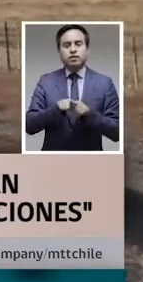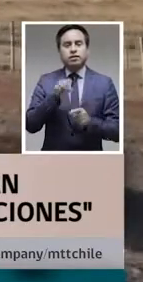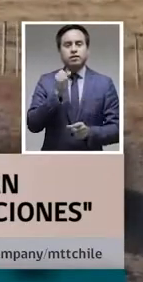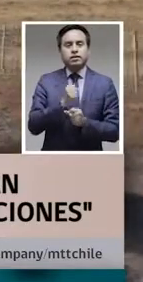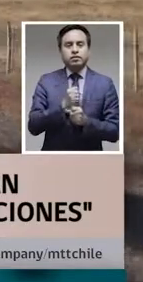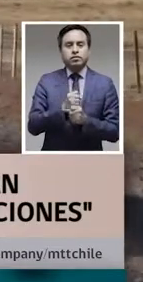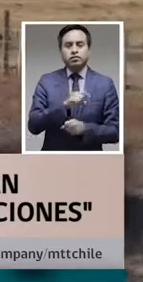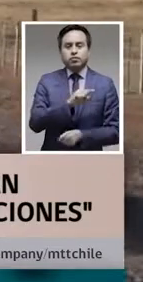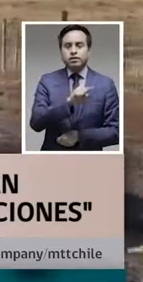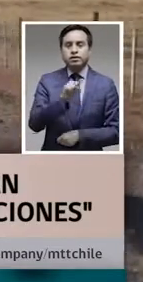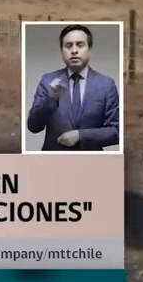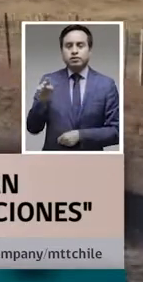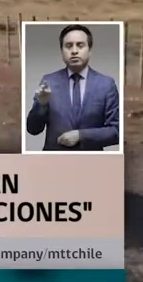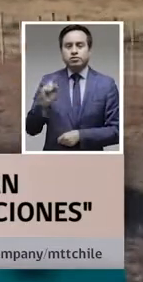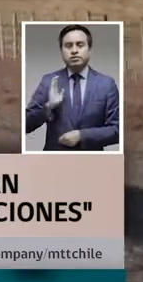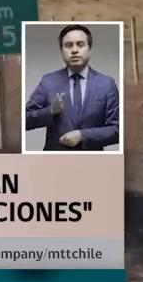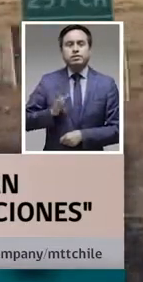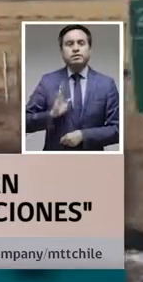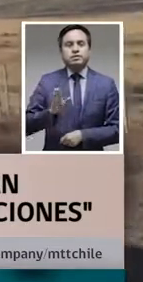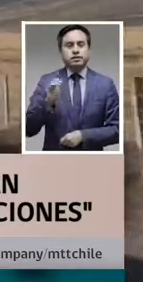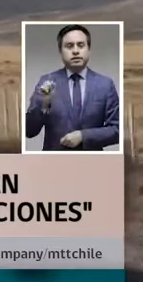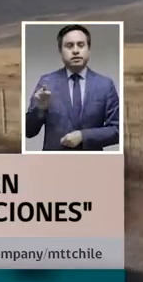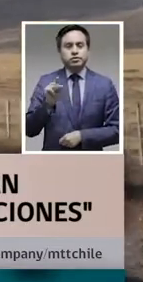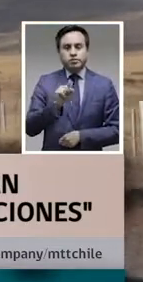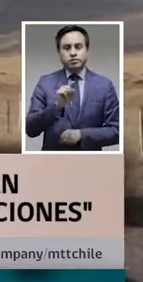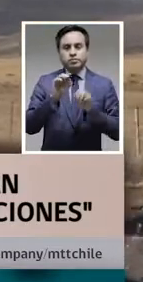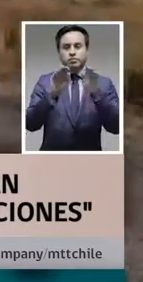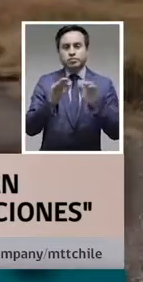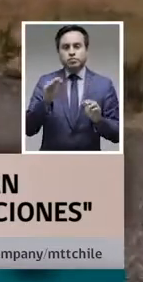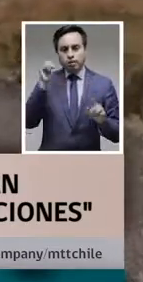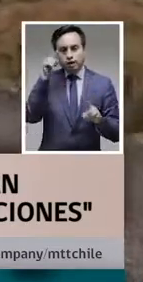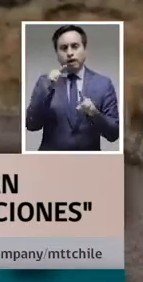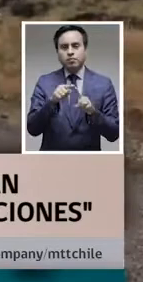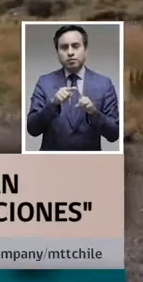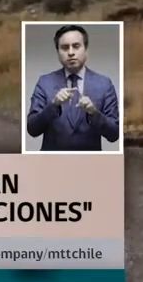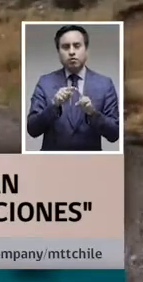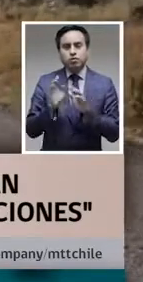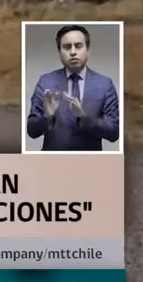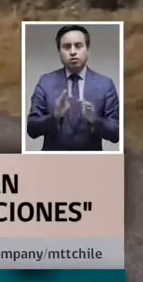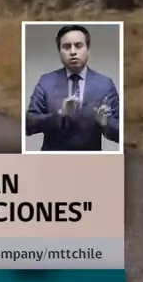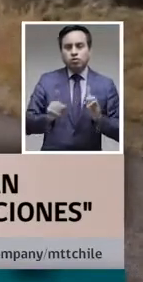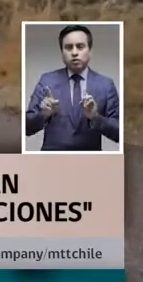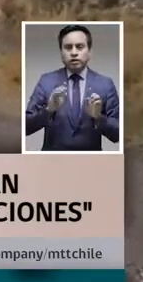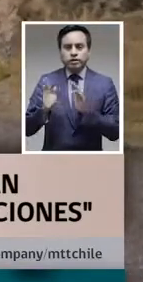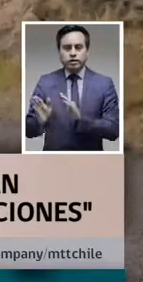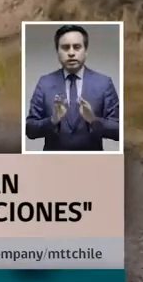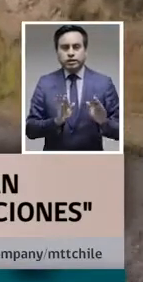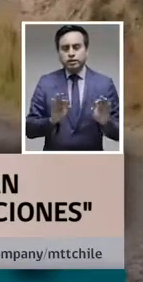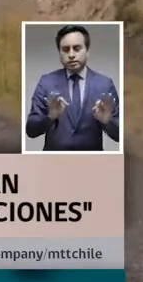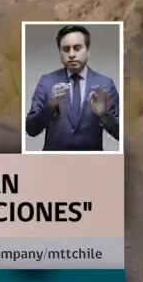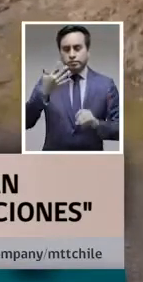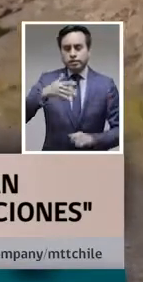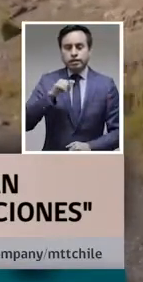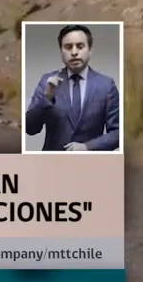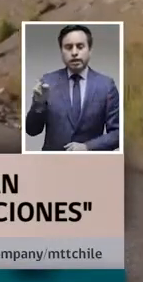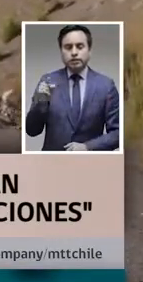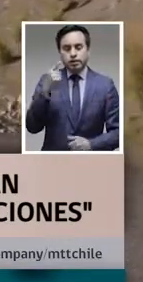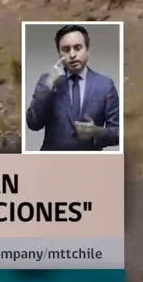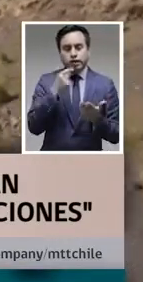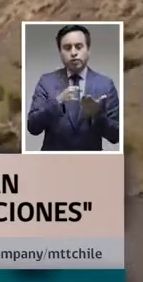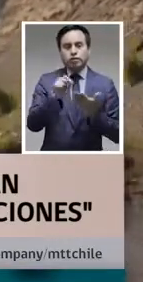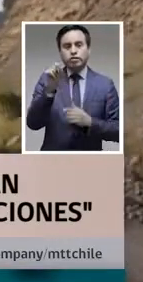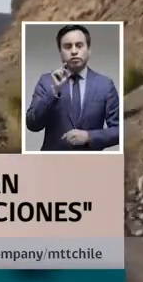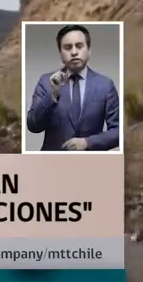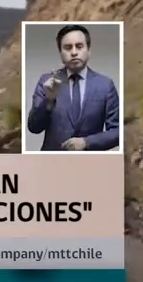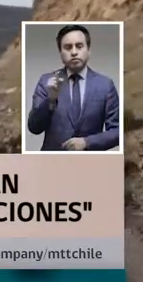trabajo con ellos sigue siendo en el mismo ámbito de logística, son pieza clave, y reconociendo